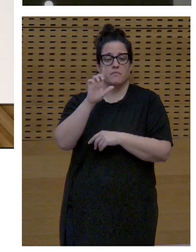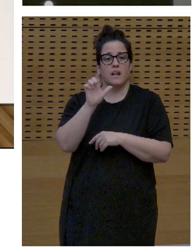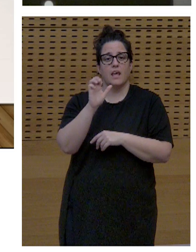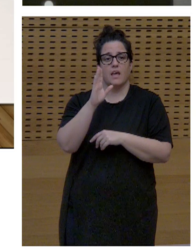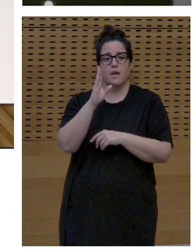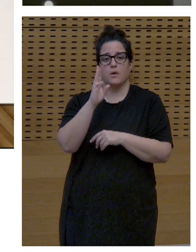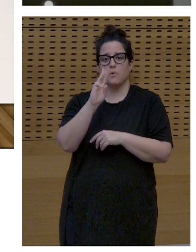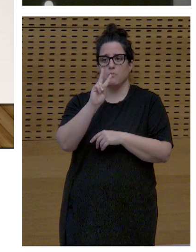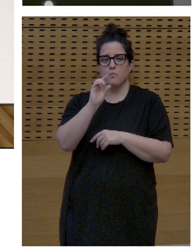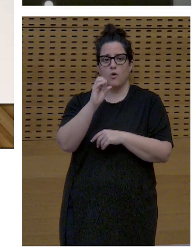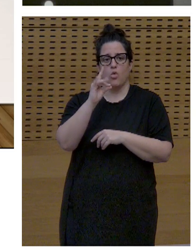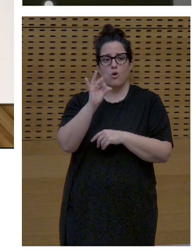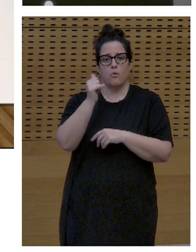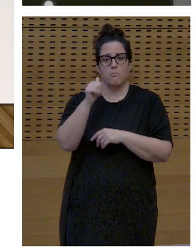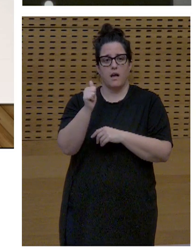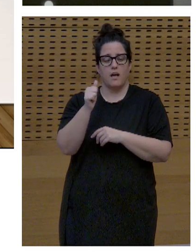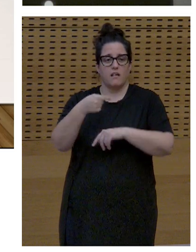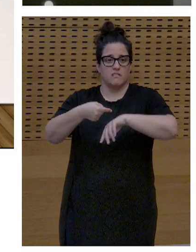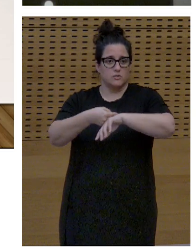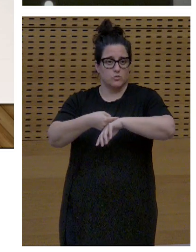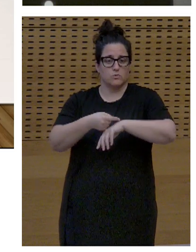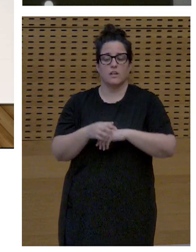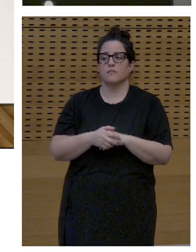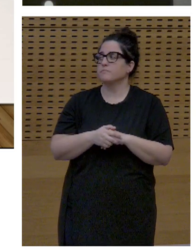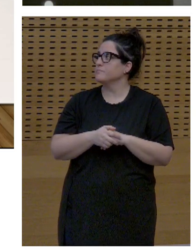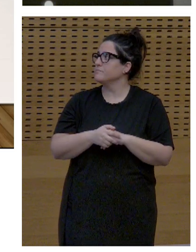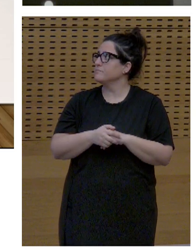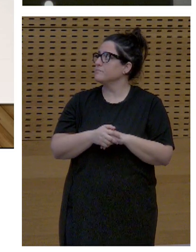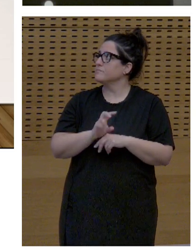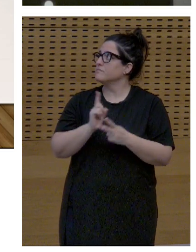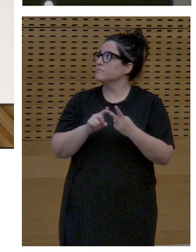subcutánea, este es el de levodopa